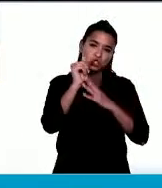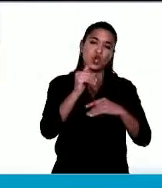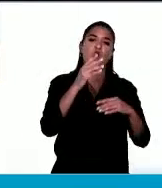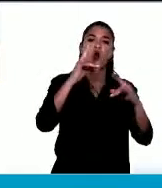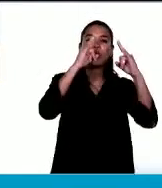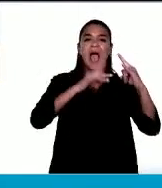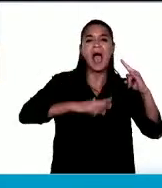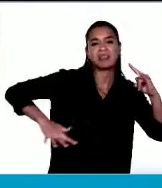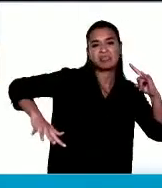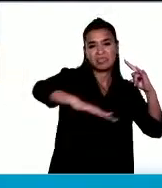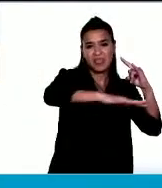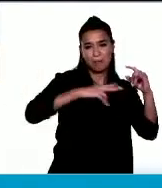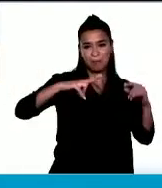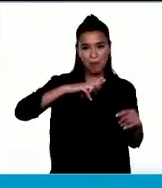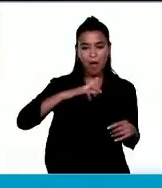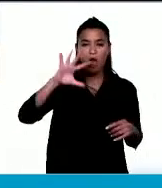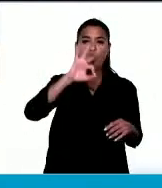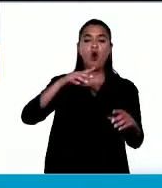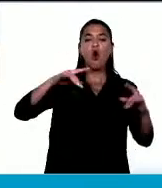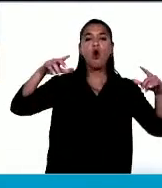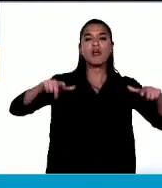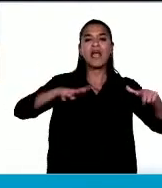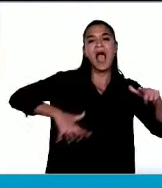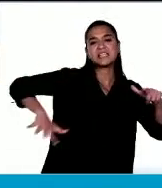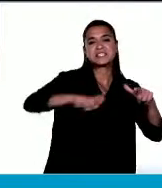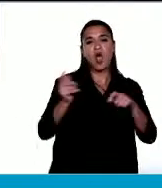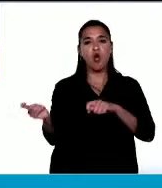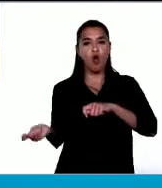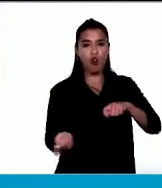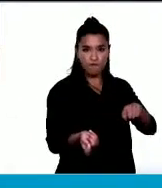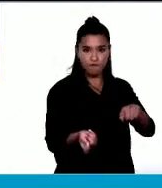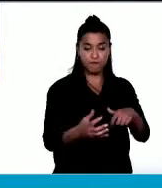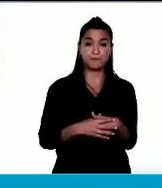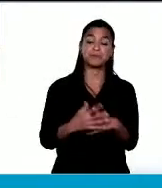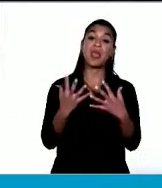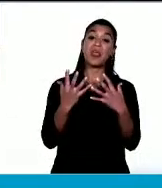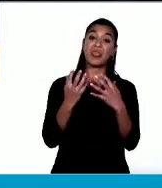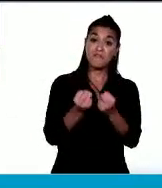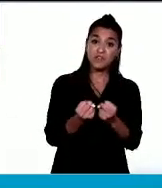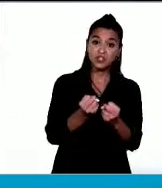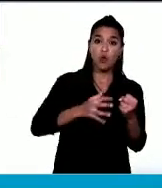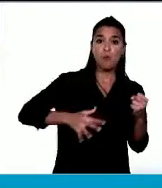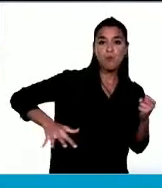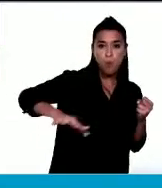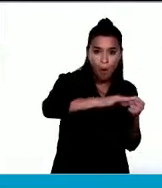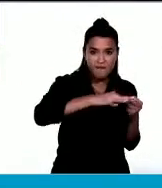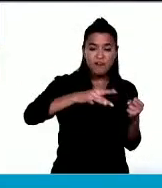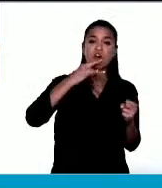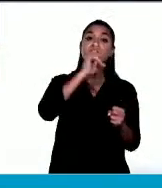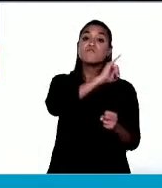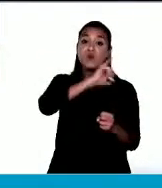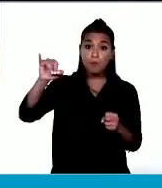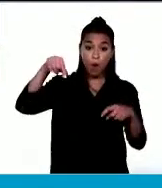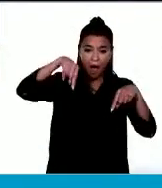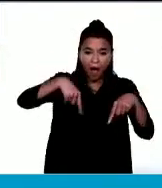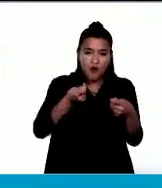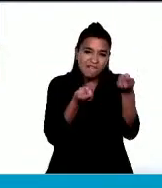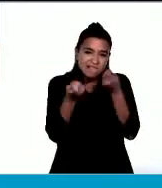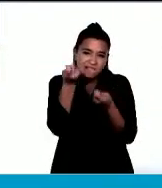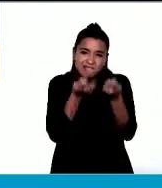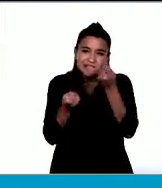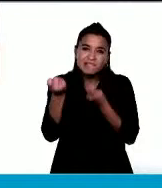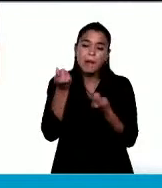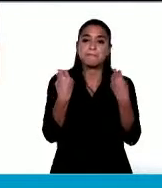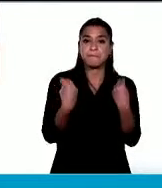countries y canchas de golf. El defensor del pueblo informó que está gestionando para